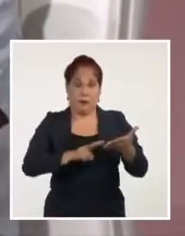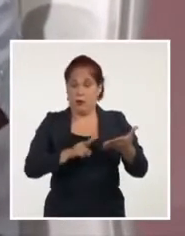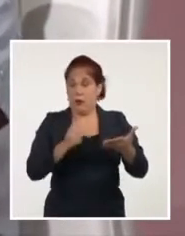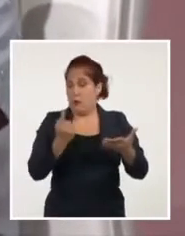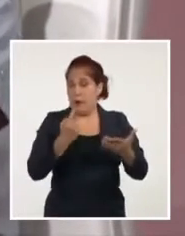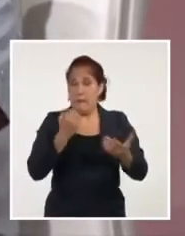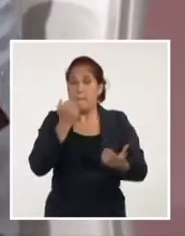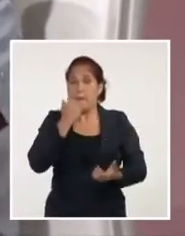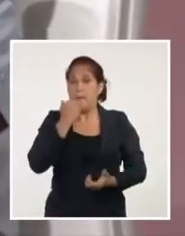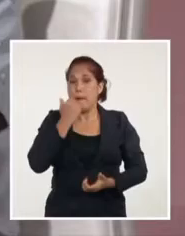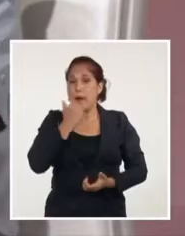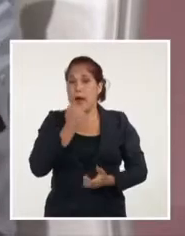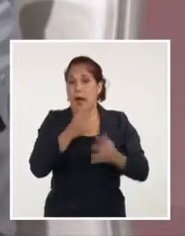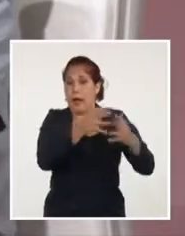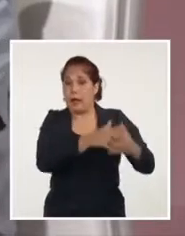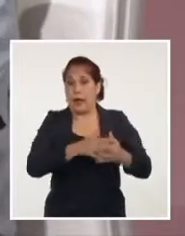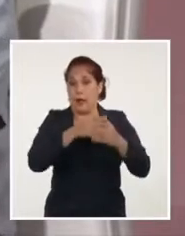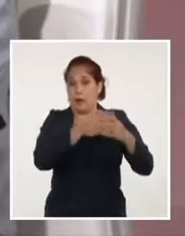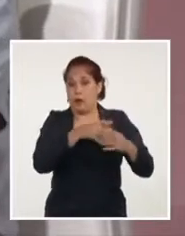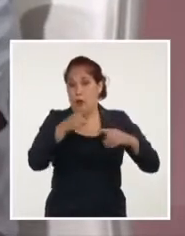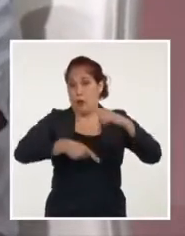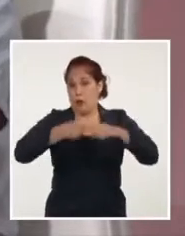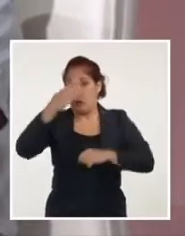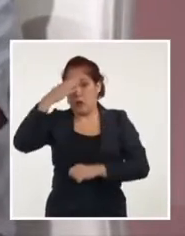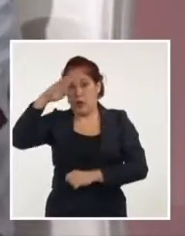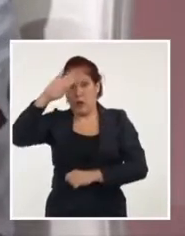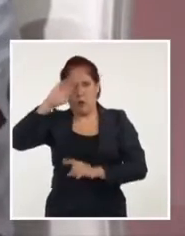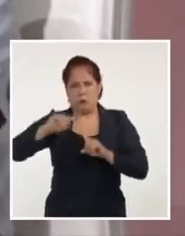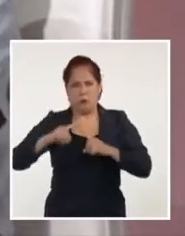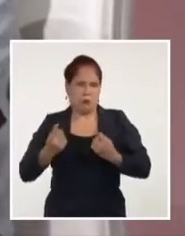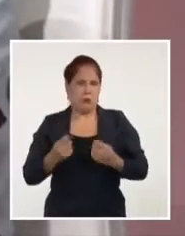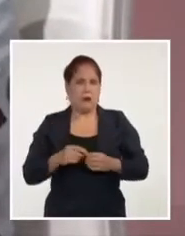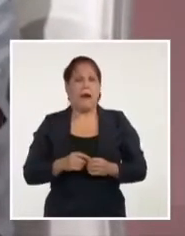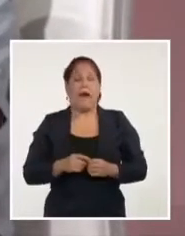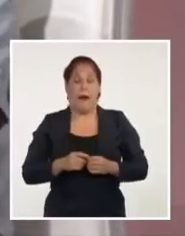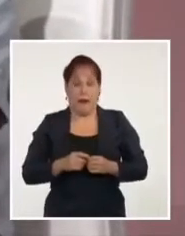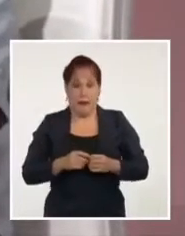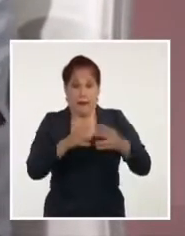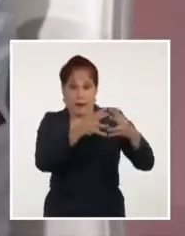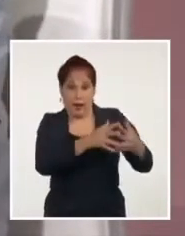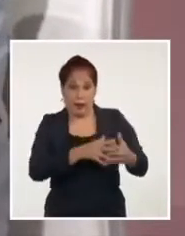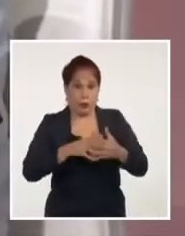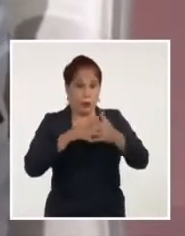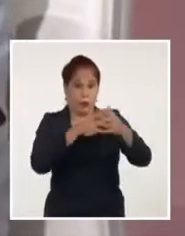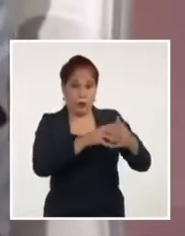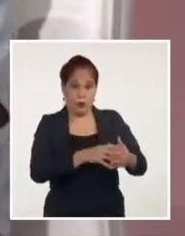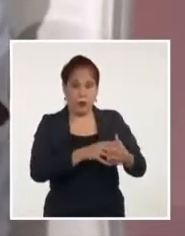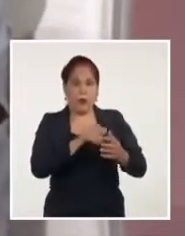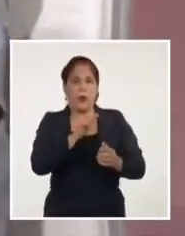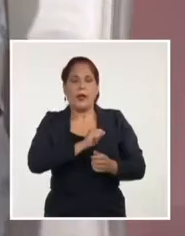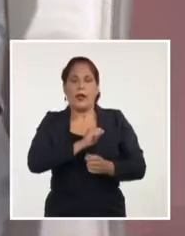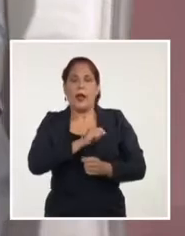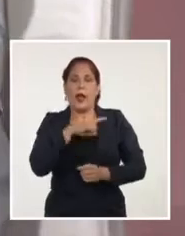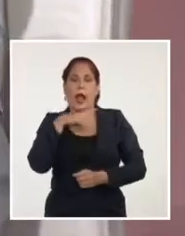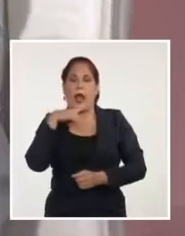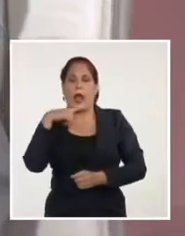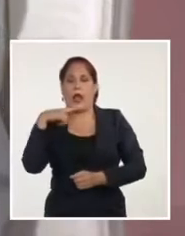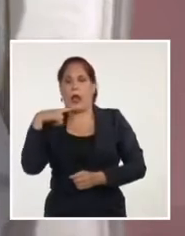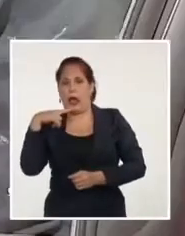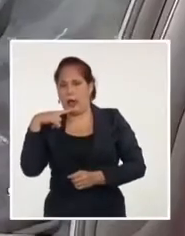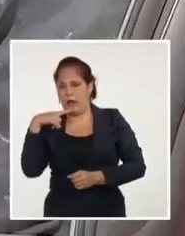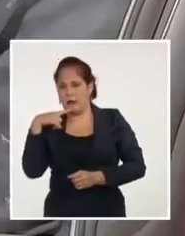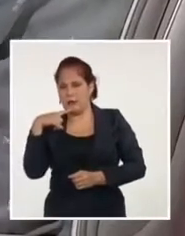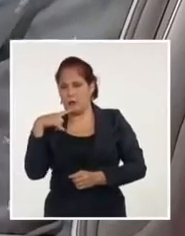que más atacan a los medios cubanos es en que los medios cubanos suelen ser un poco lentos, para decirlo de una